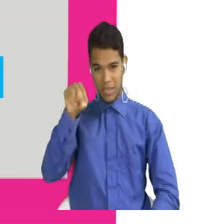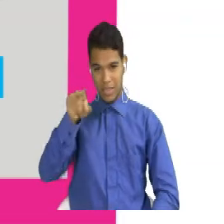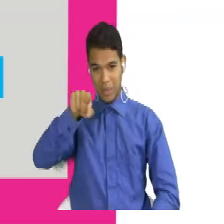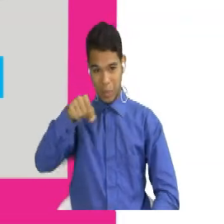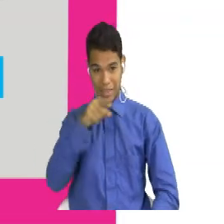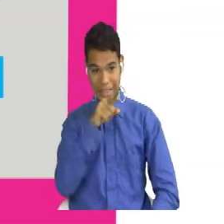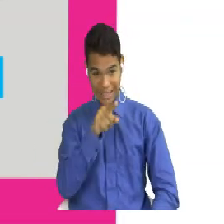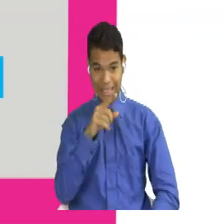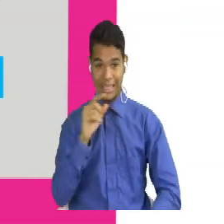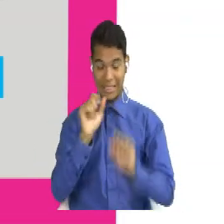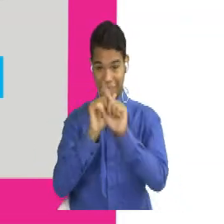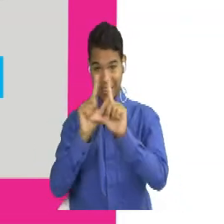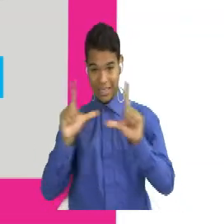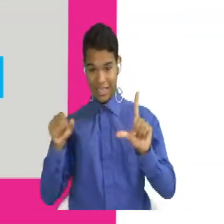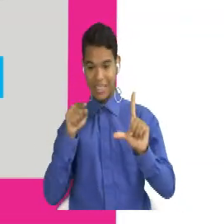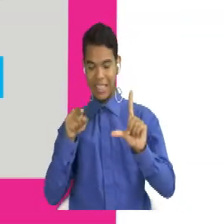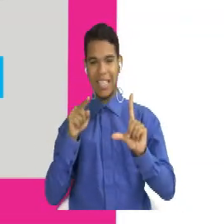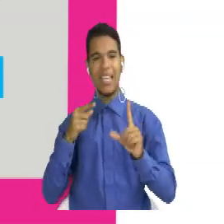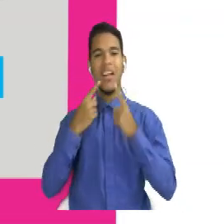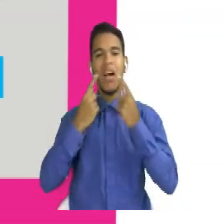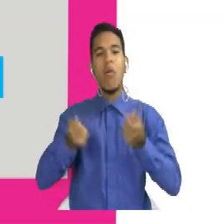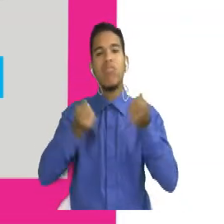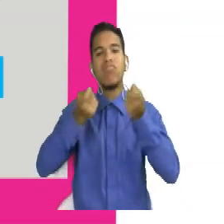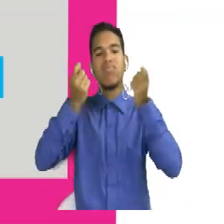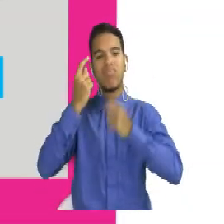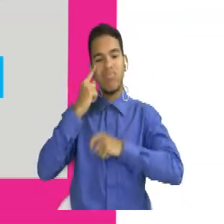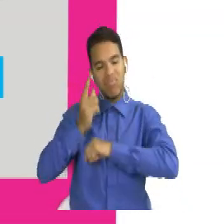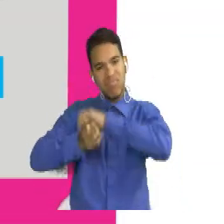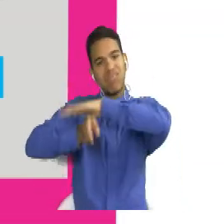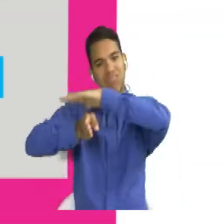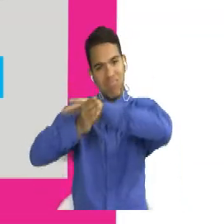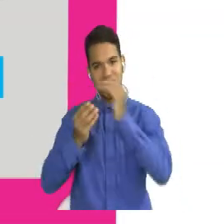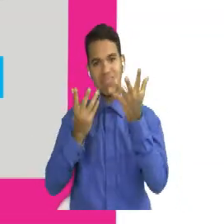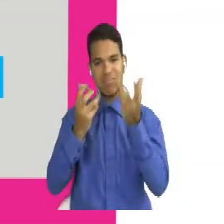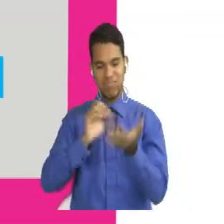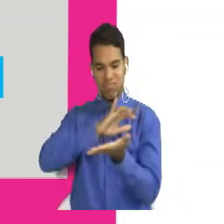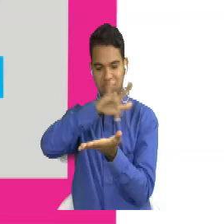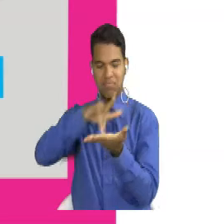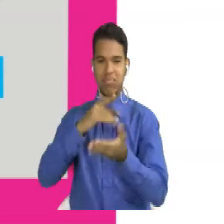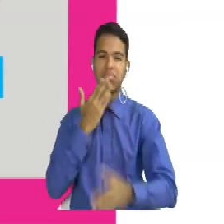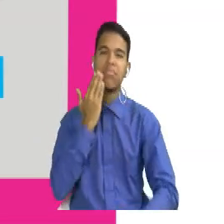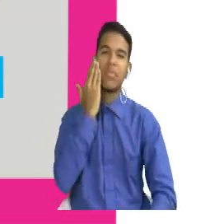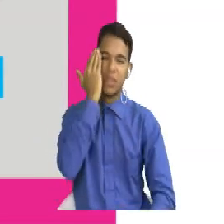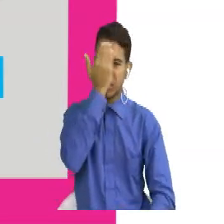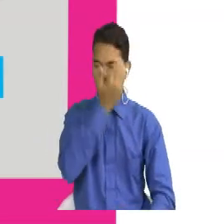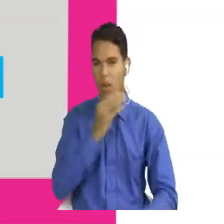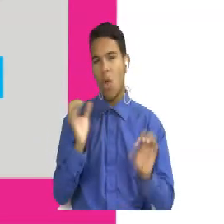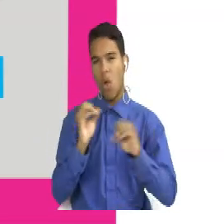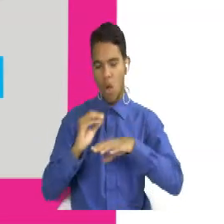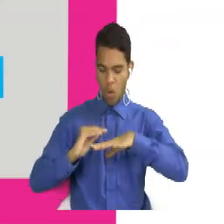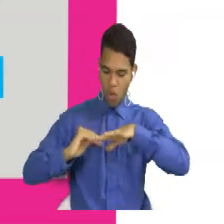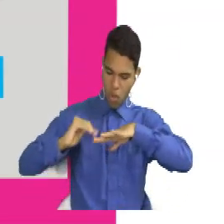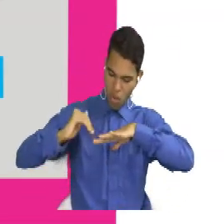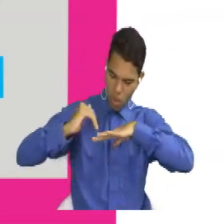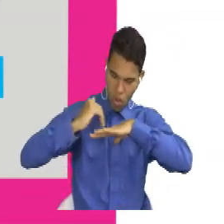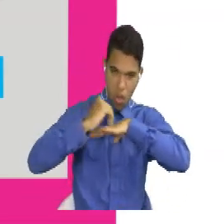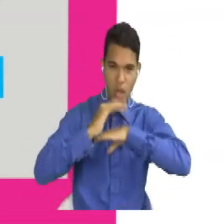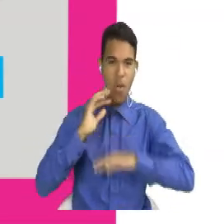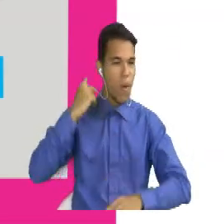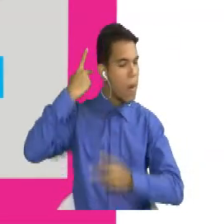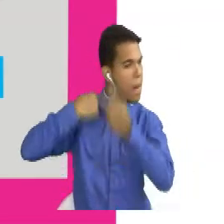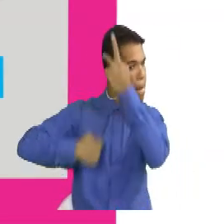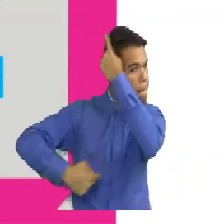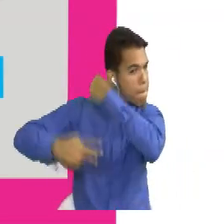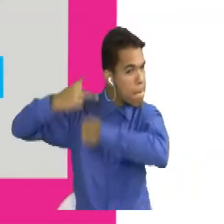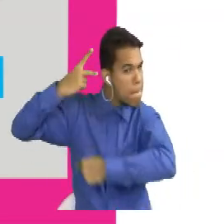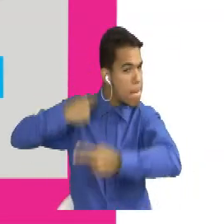61-1936, donde están en constantes promociones, donde usted puede hacerse un maquillaje espectacular de uñas, un planchado también de su cabello y recibir